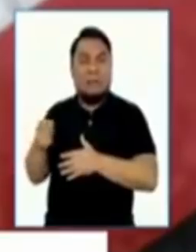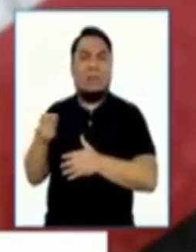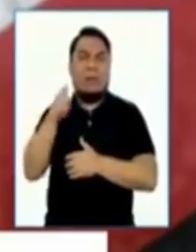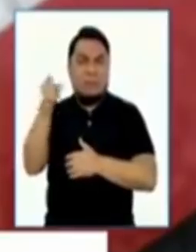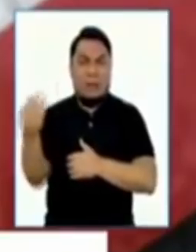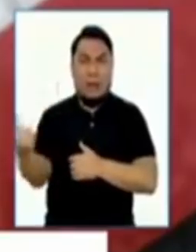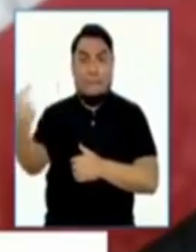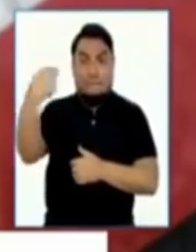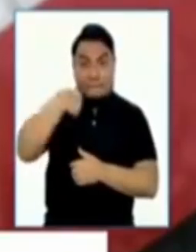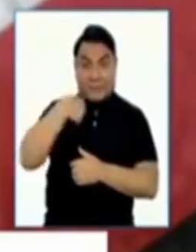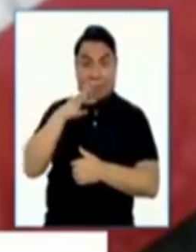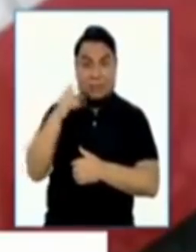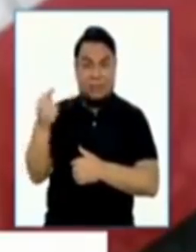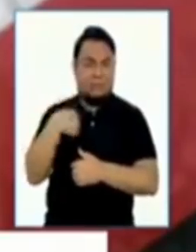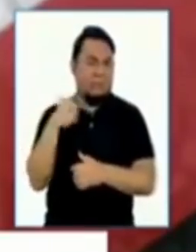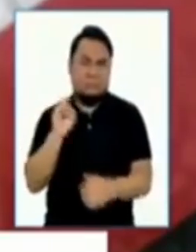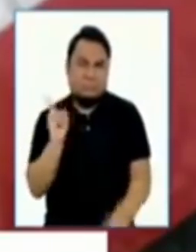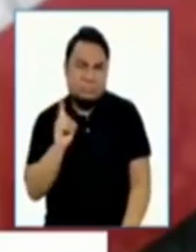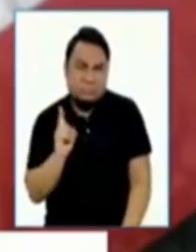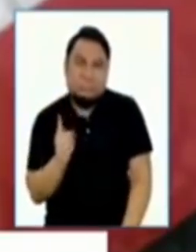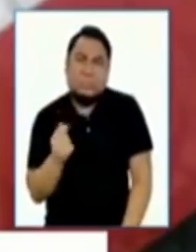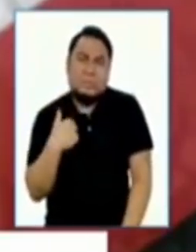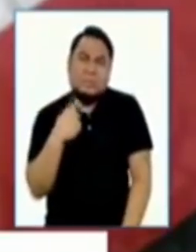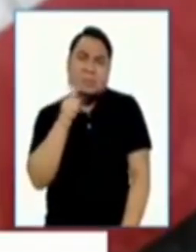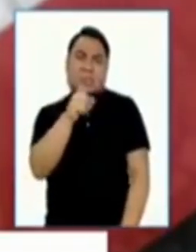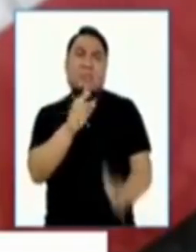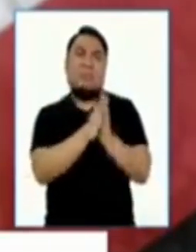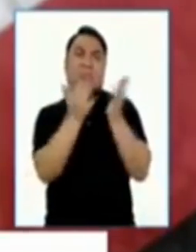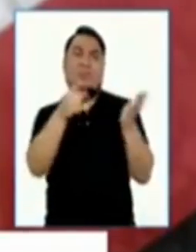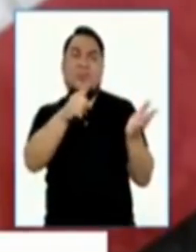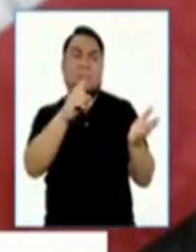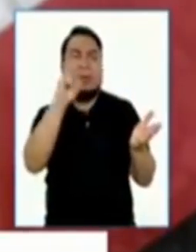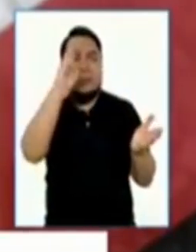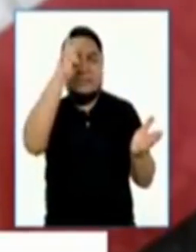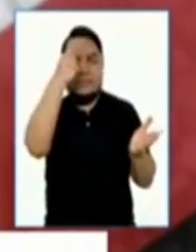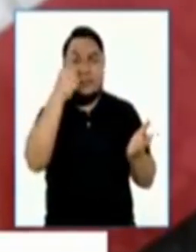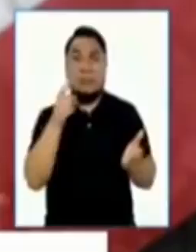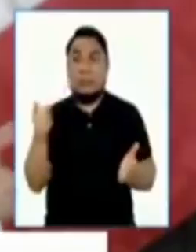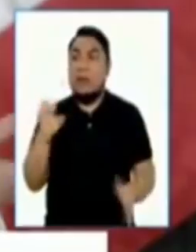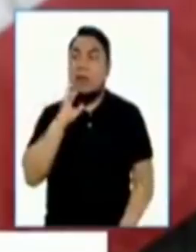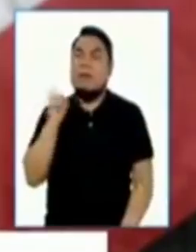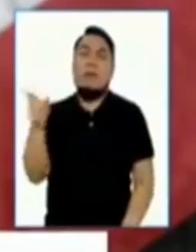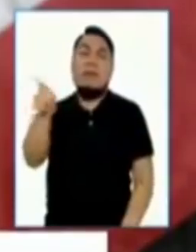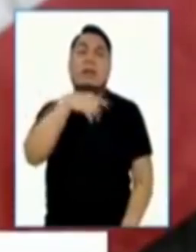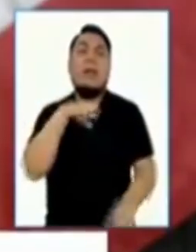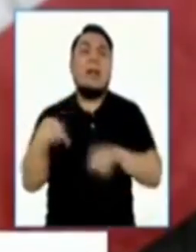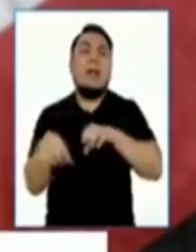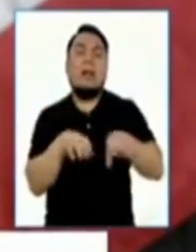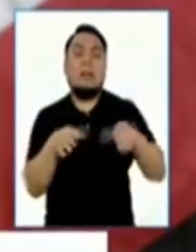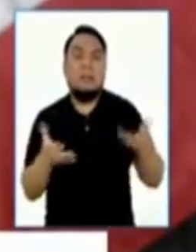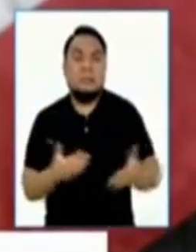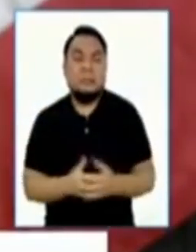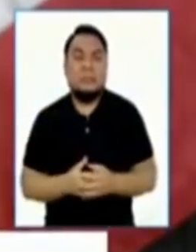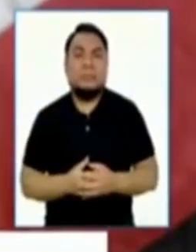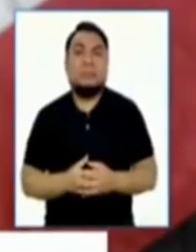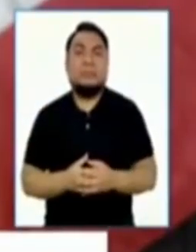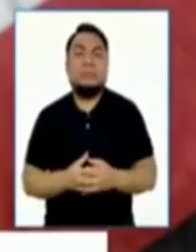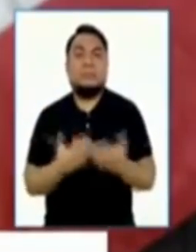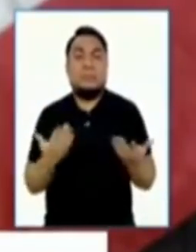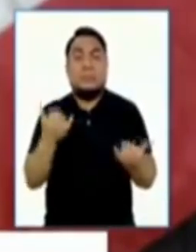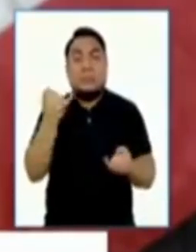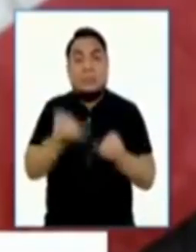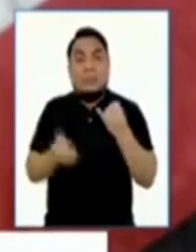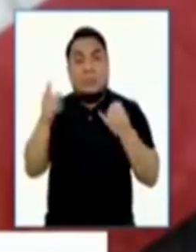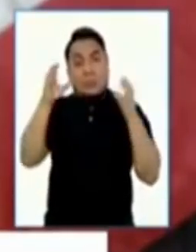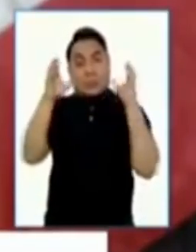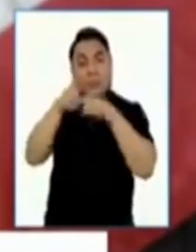familiar universal como sabemos este bono se tenía previsto pagar para el 15 de septiembre pero la